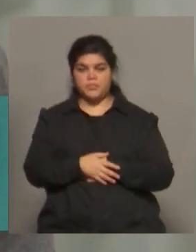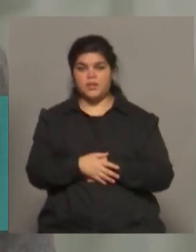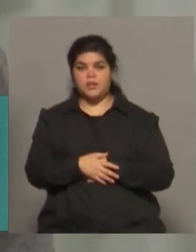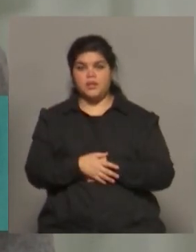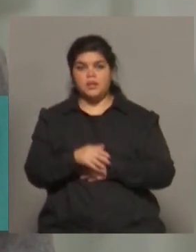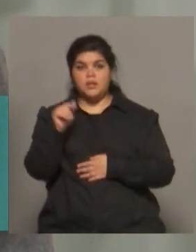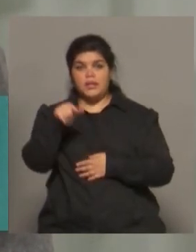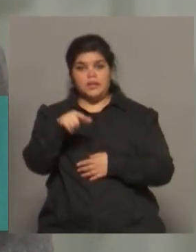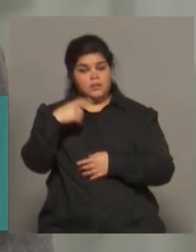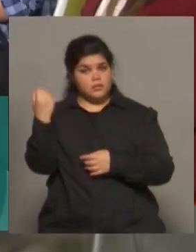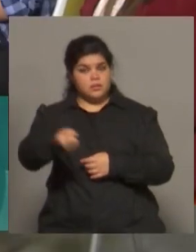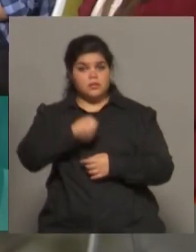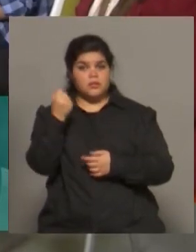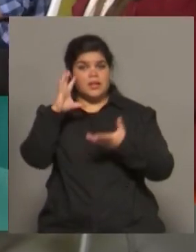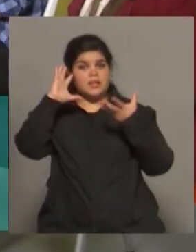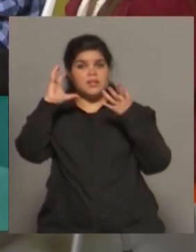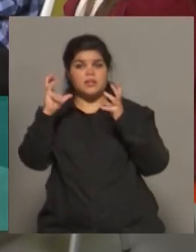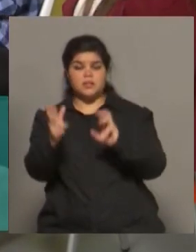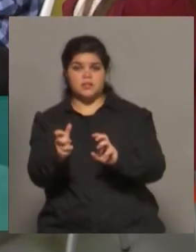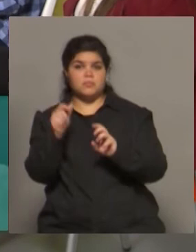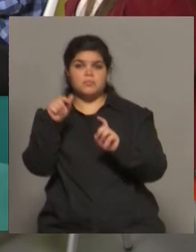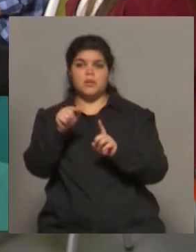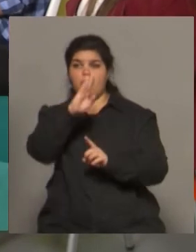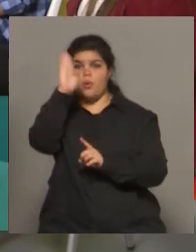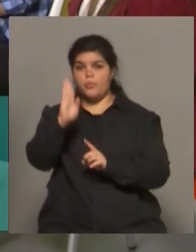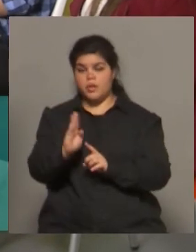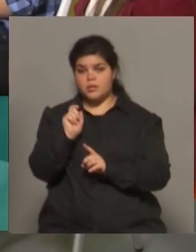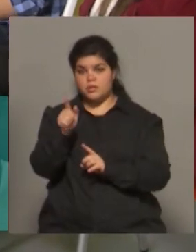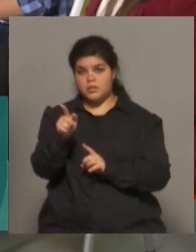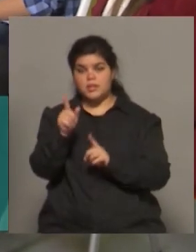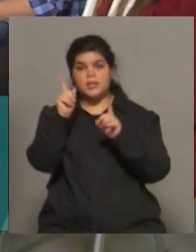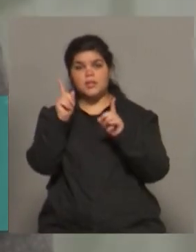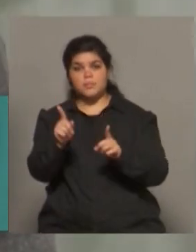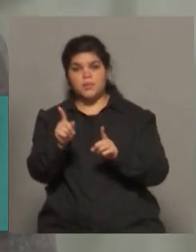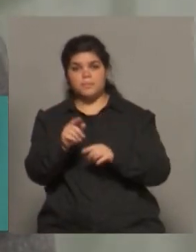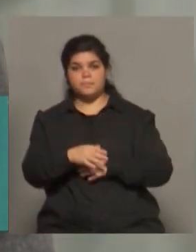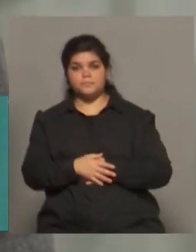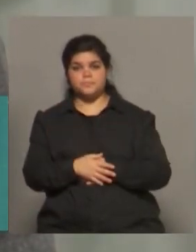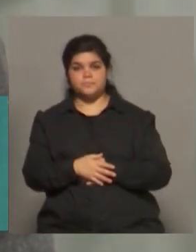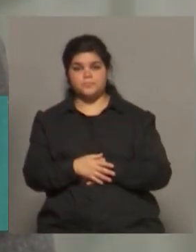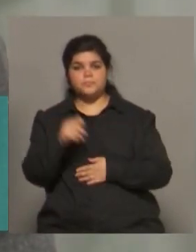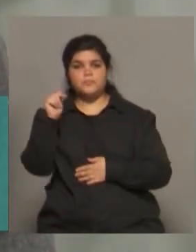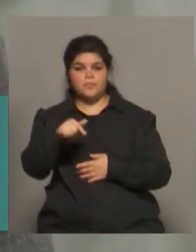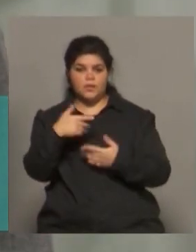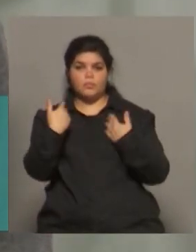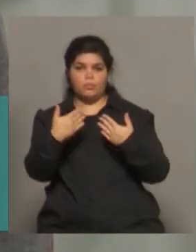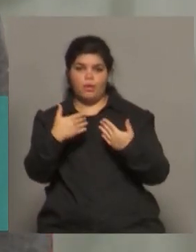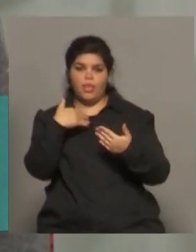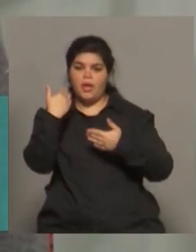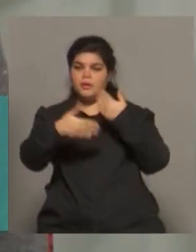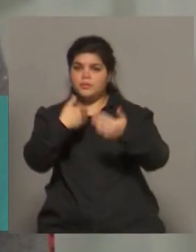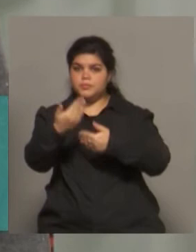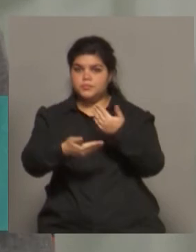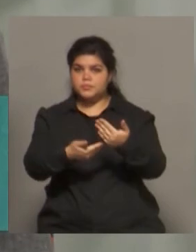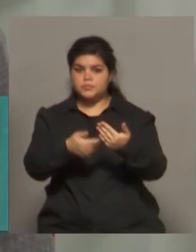muy marcada esta crisis, tanto por la situación de Brasil y por una posición que se logre adoptar en común frente